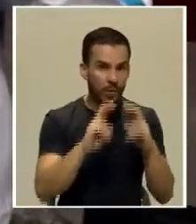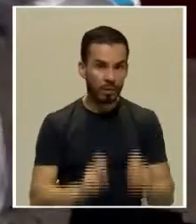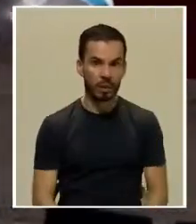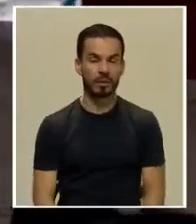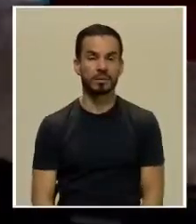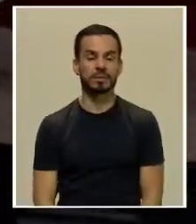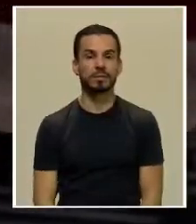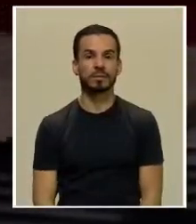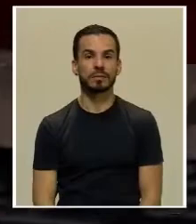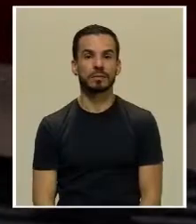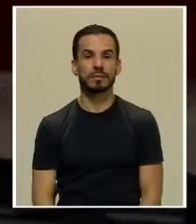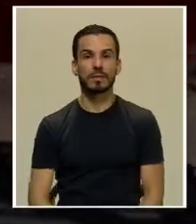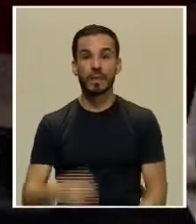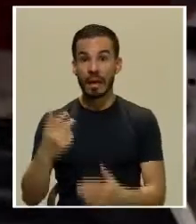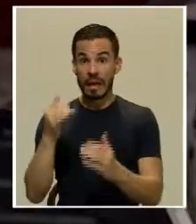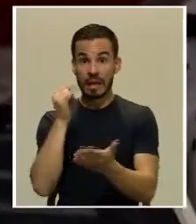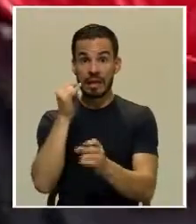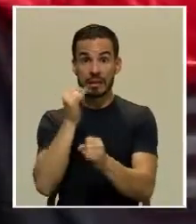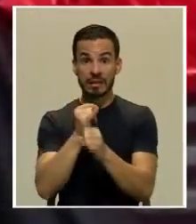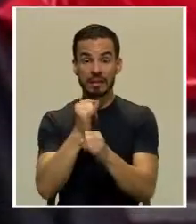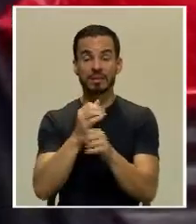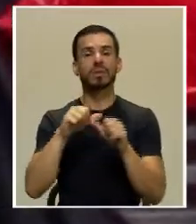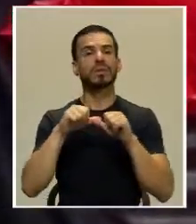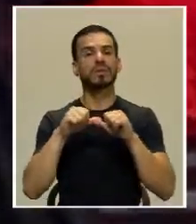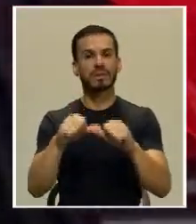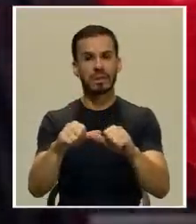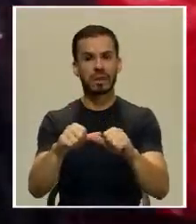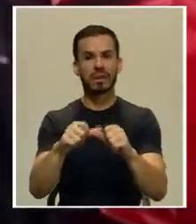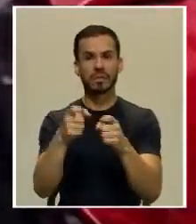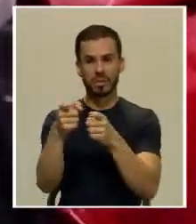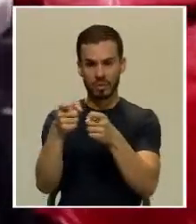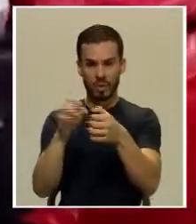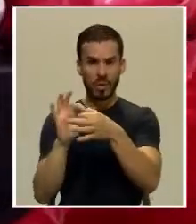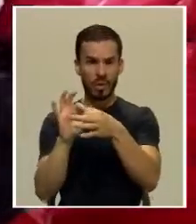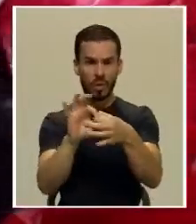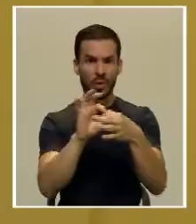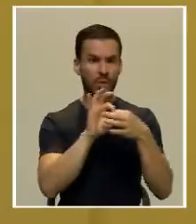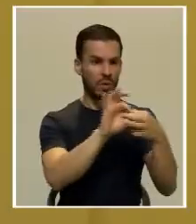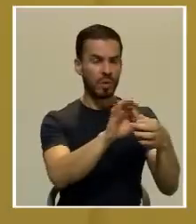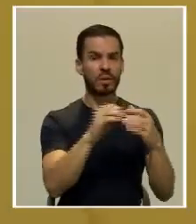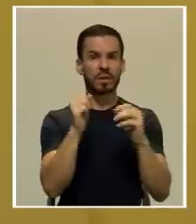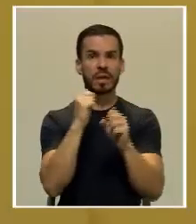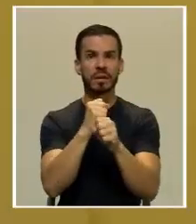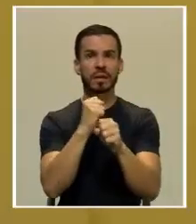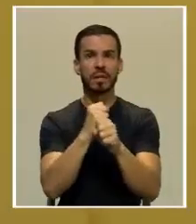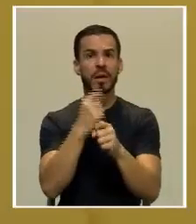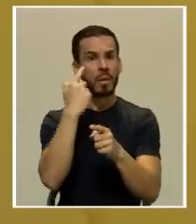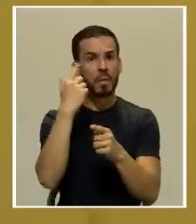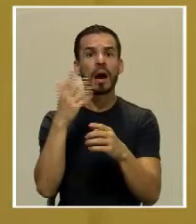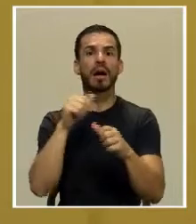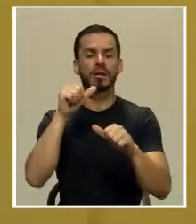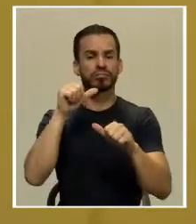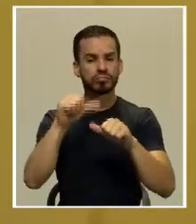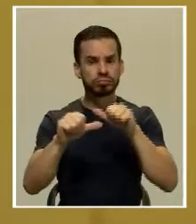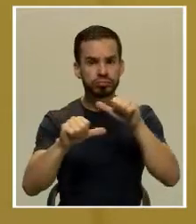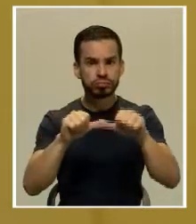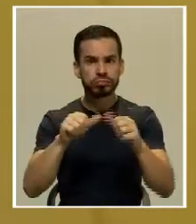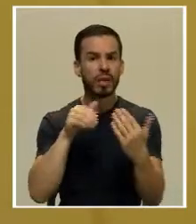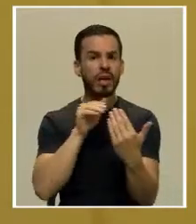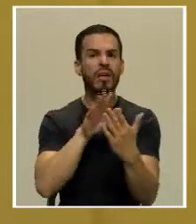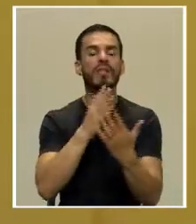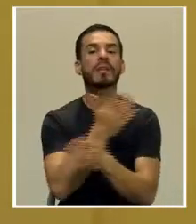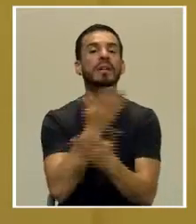los hisopados. Las instituciones seguimos coordinando tareas para luchar de